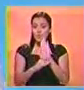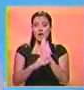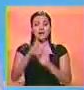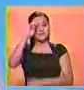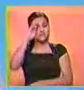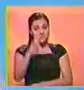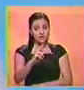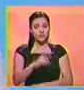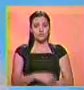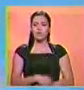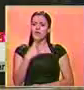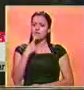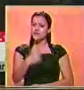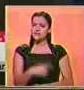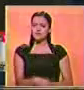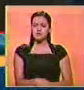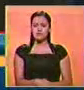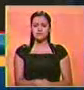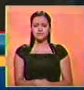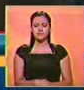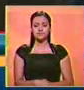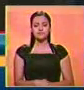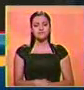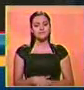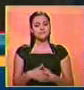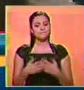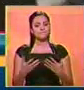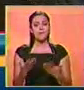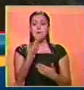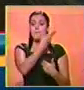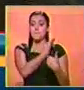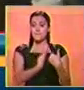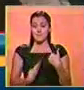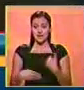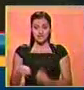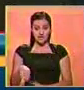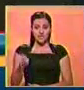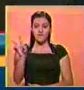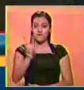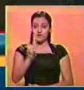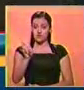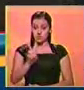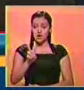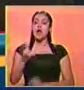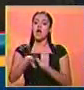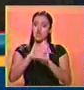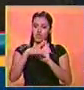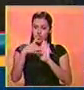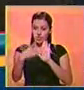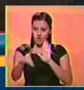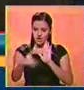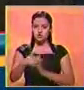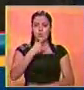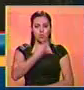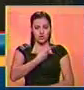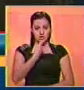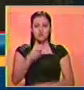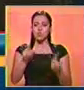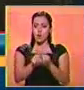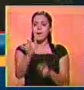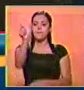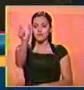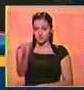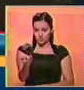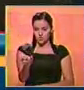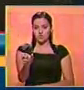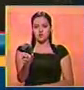por este organismo. Escuchemos. El presidente de la República tiene derechos políticos como ciudadano, y